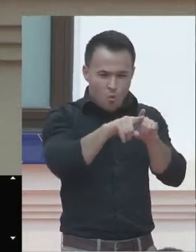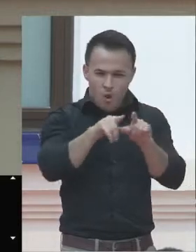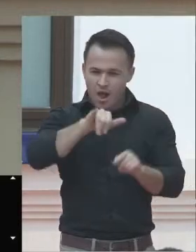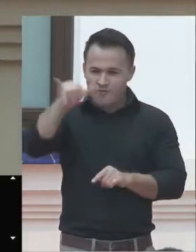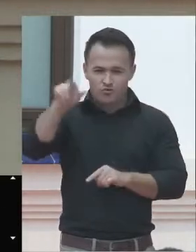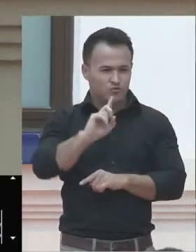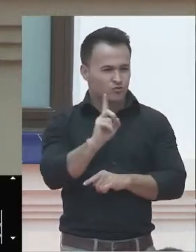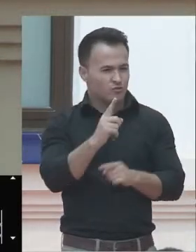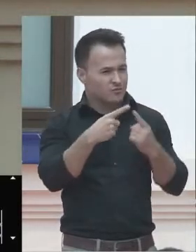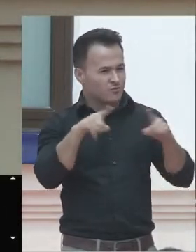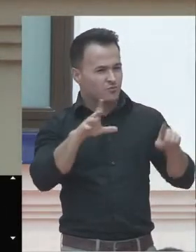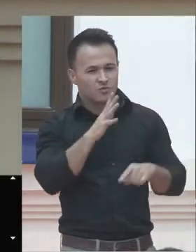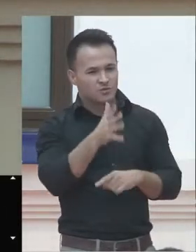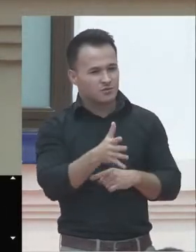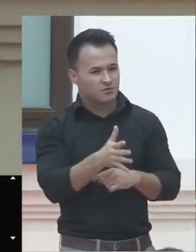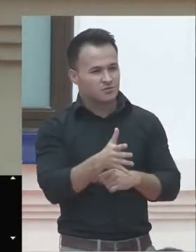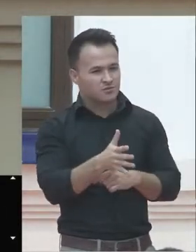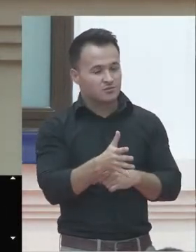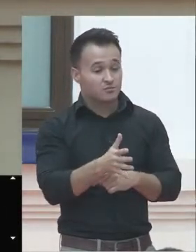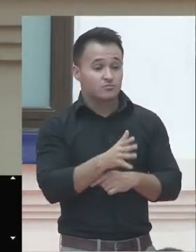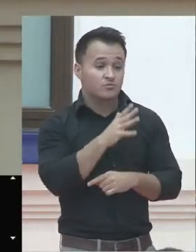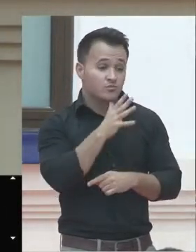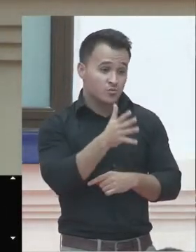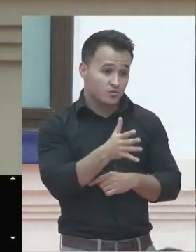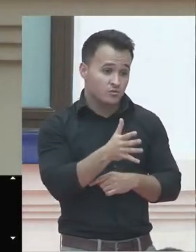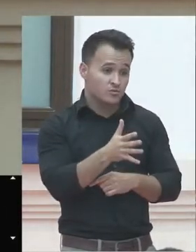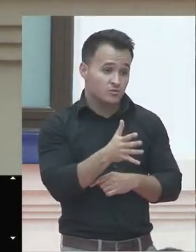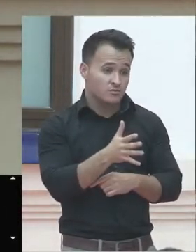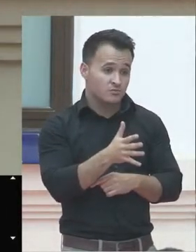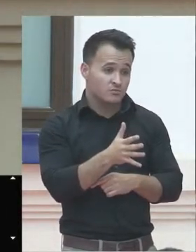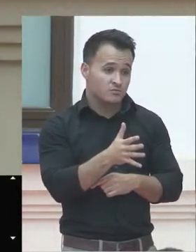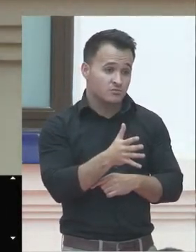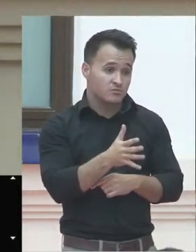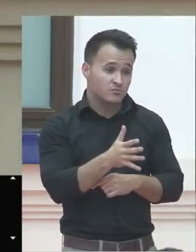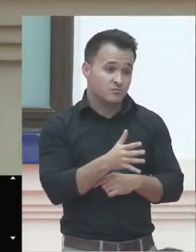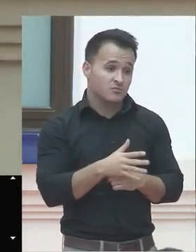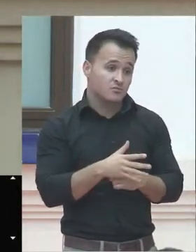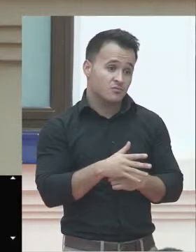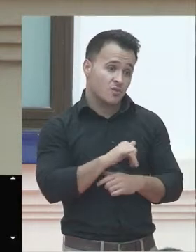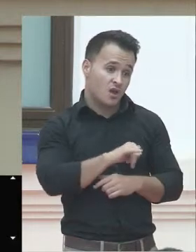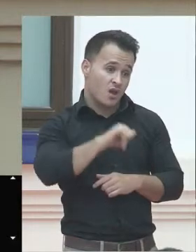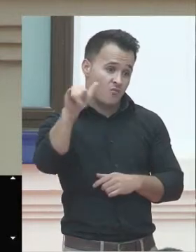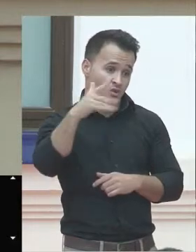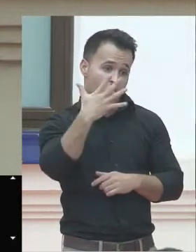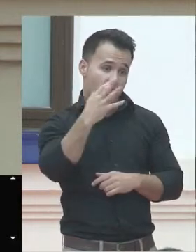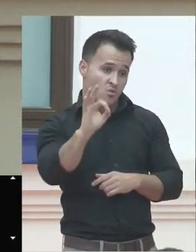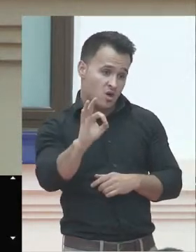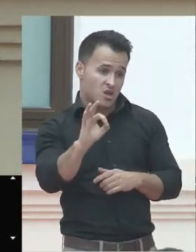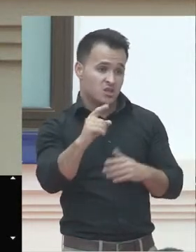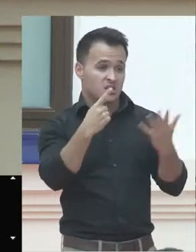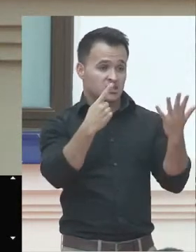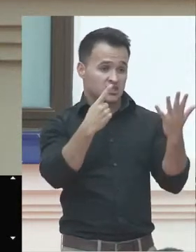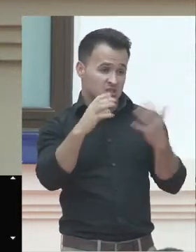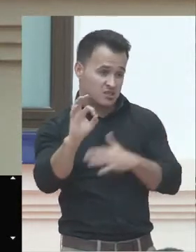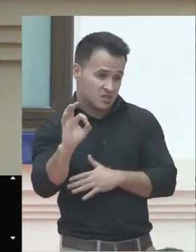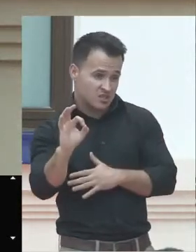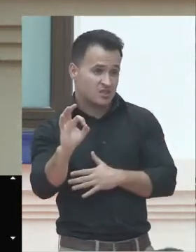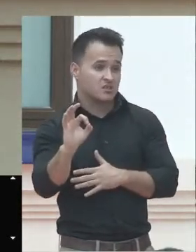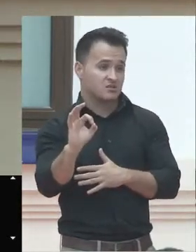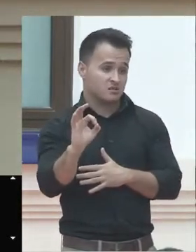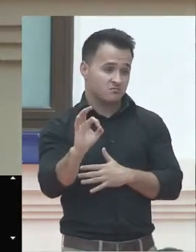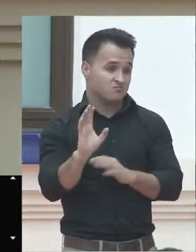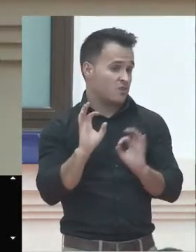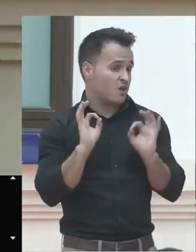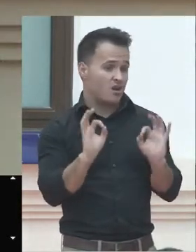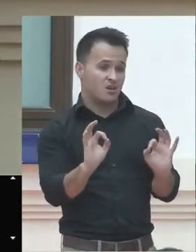tiene un avión, que pues por ahí lleva 50, 70, como mucho, pues 500 y pocos? Pero es así,